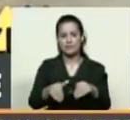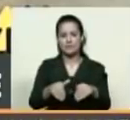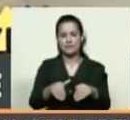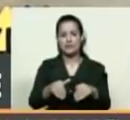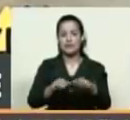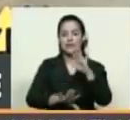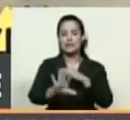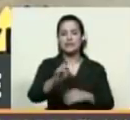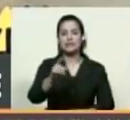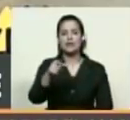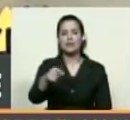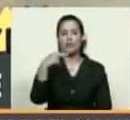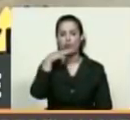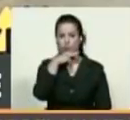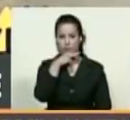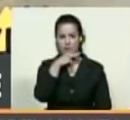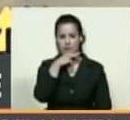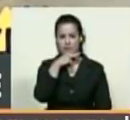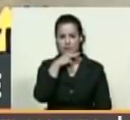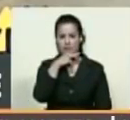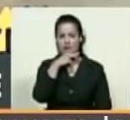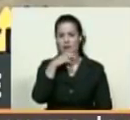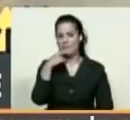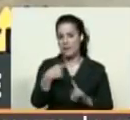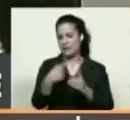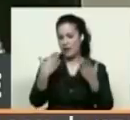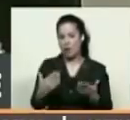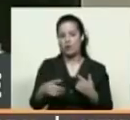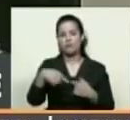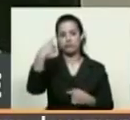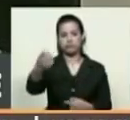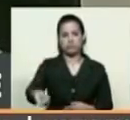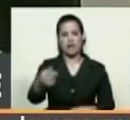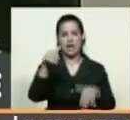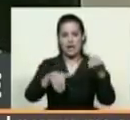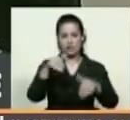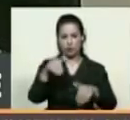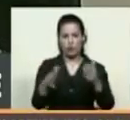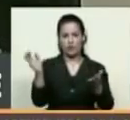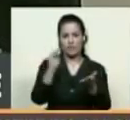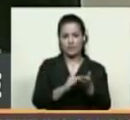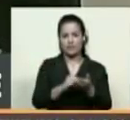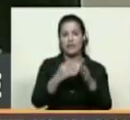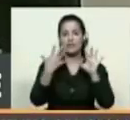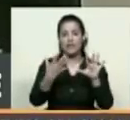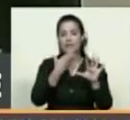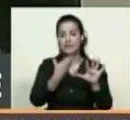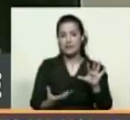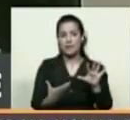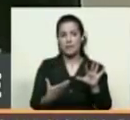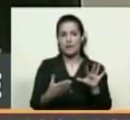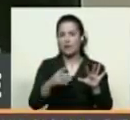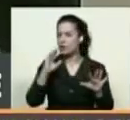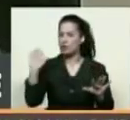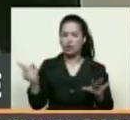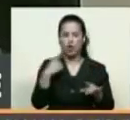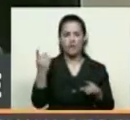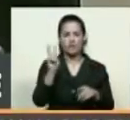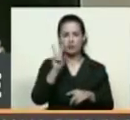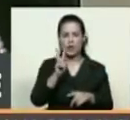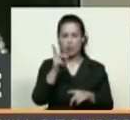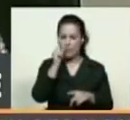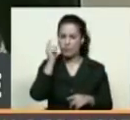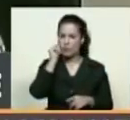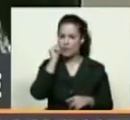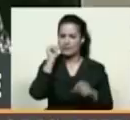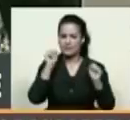del 15 de octubre. Y vamos al próximo evento electoral este 10 de diciembre. Vamos todos los venezolanos y las